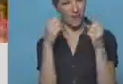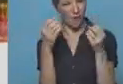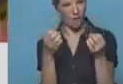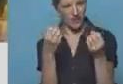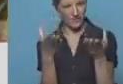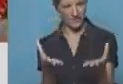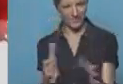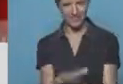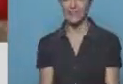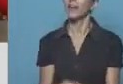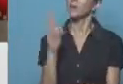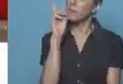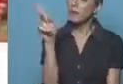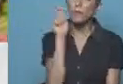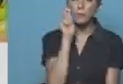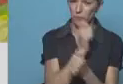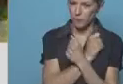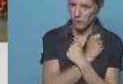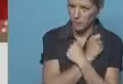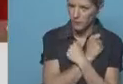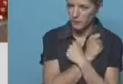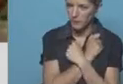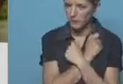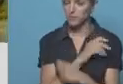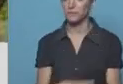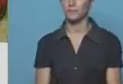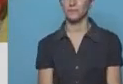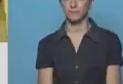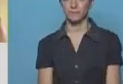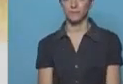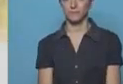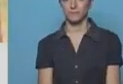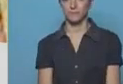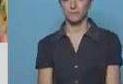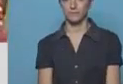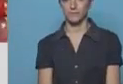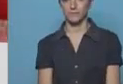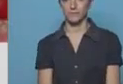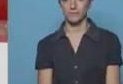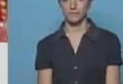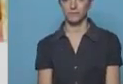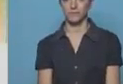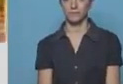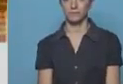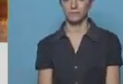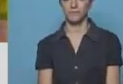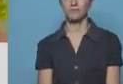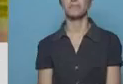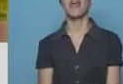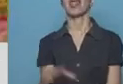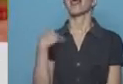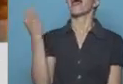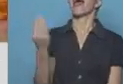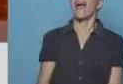La saludo con mucho afecto. Blanquita, le dijo la presidenta de la nación. Ah, muy bien, la señora está